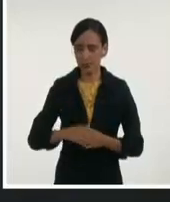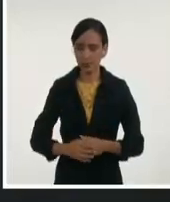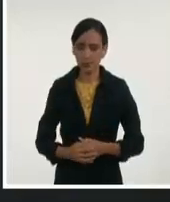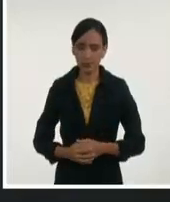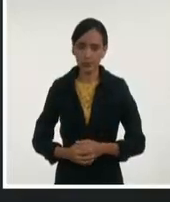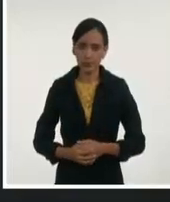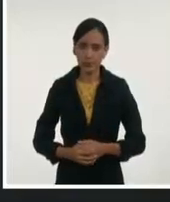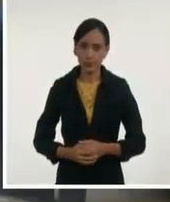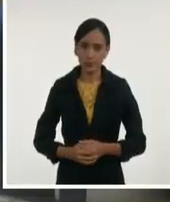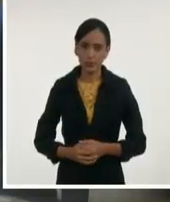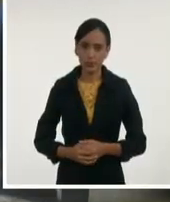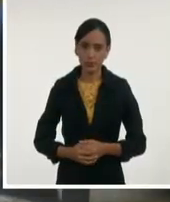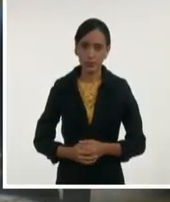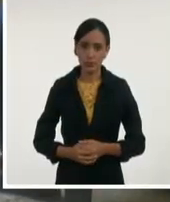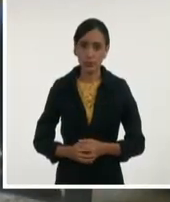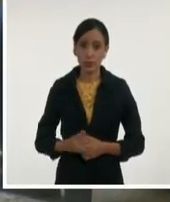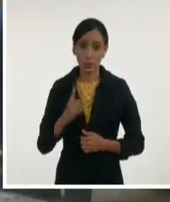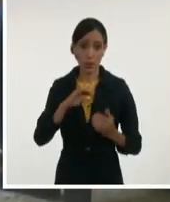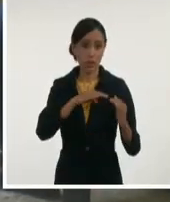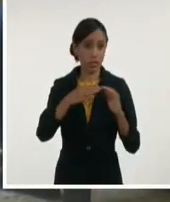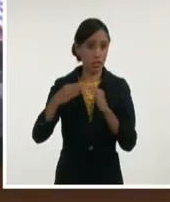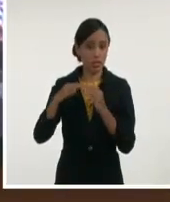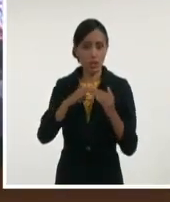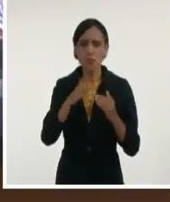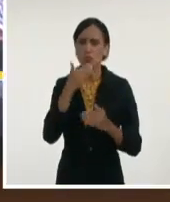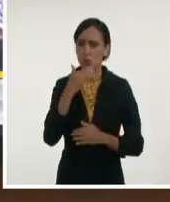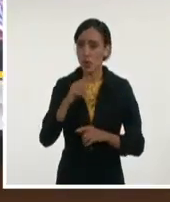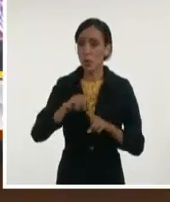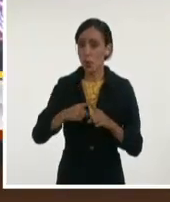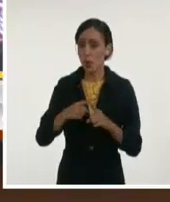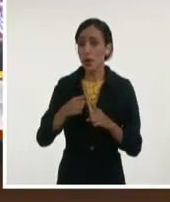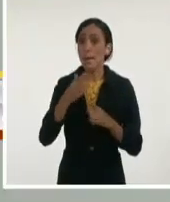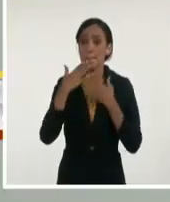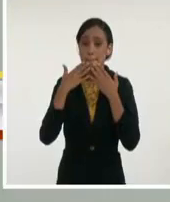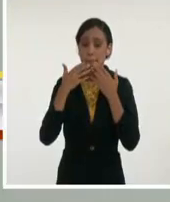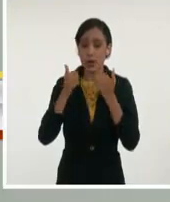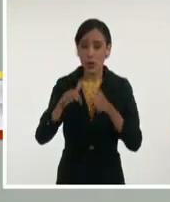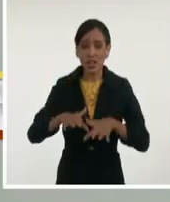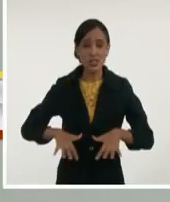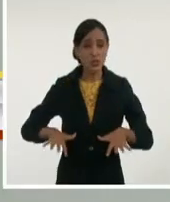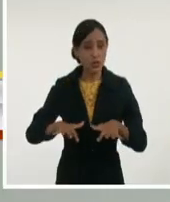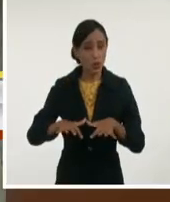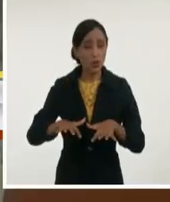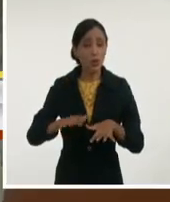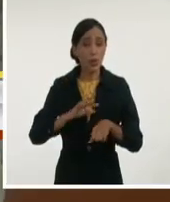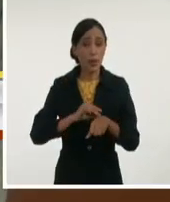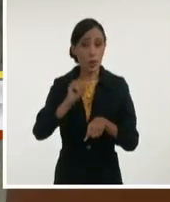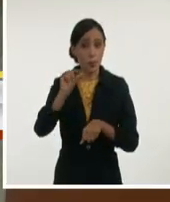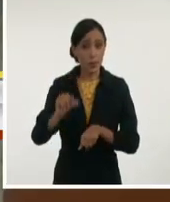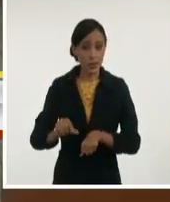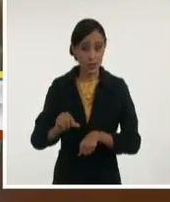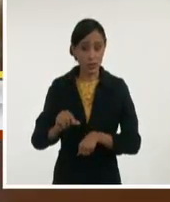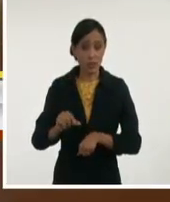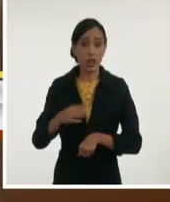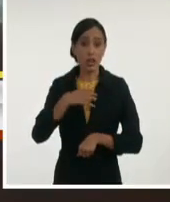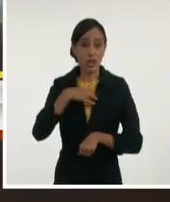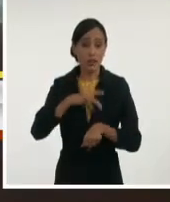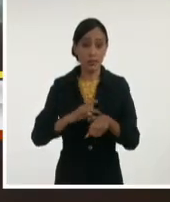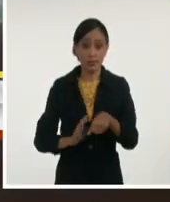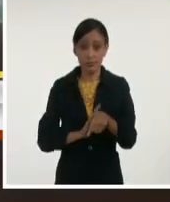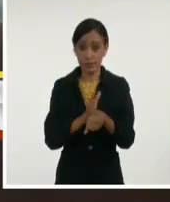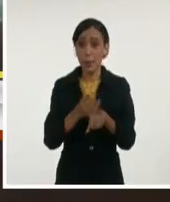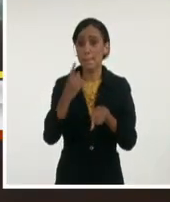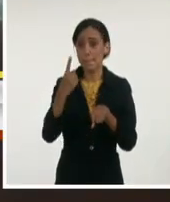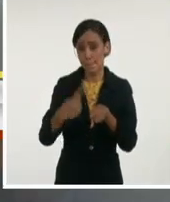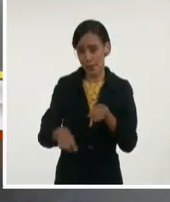El resultado de este debate fue oportuno para mejorar las condiciones de los pacientes aquejados, no solo de la COVID-19, también de los que